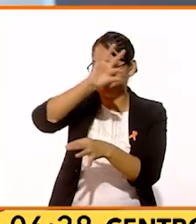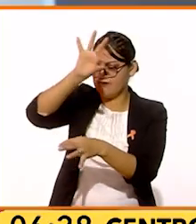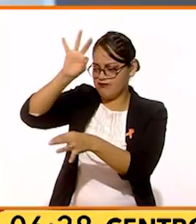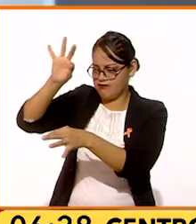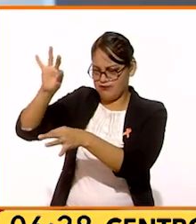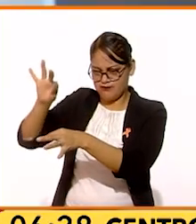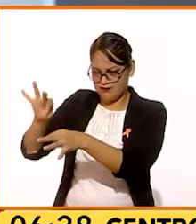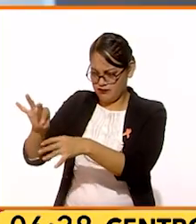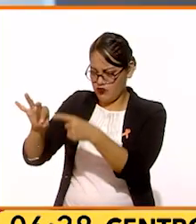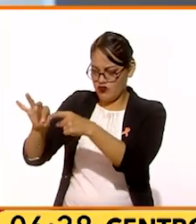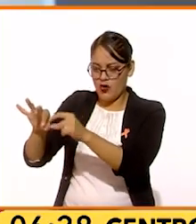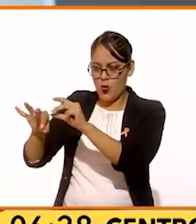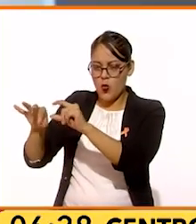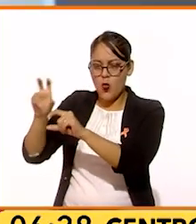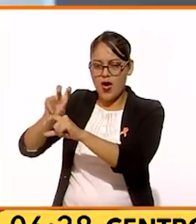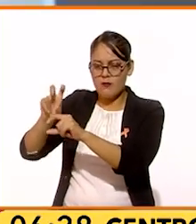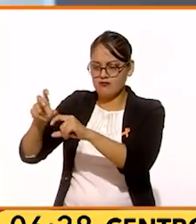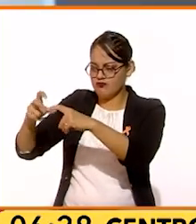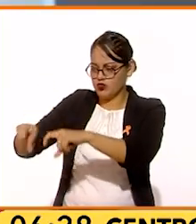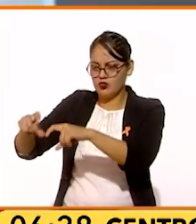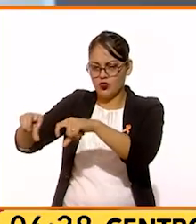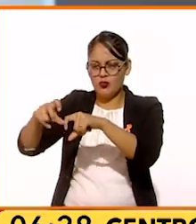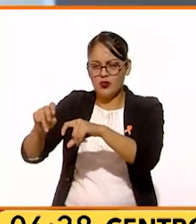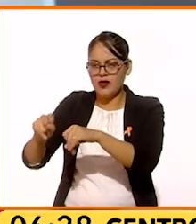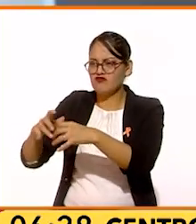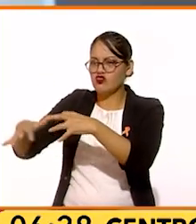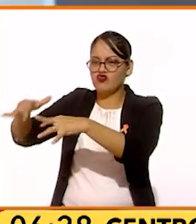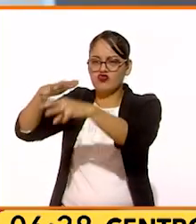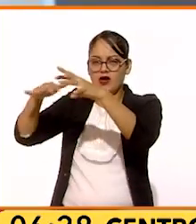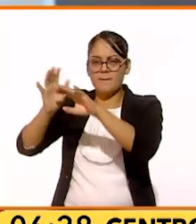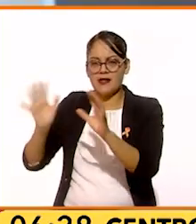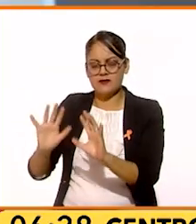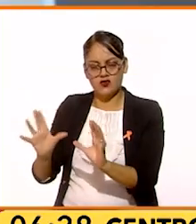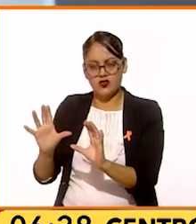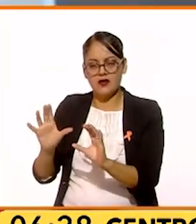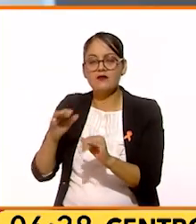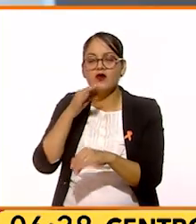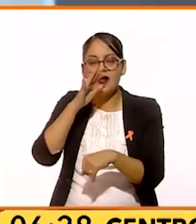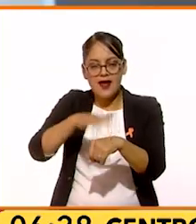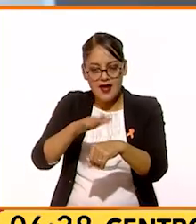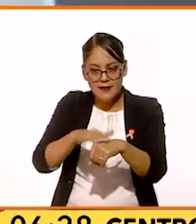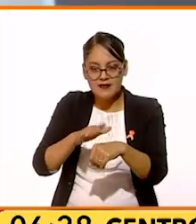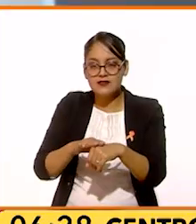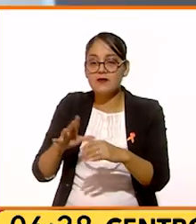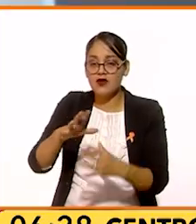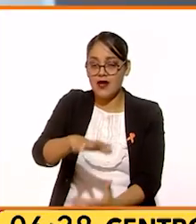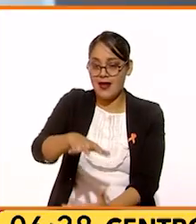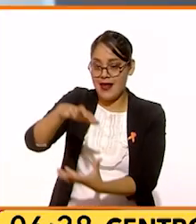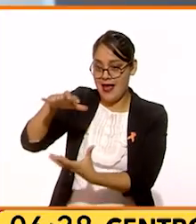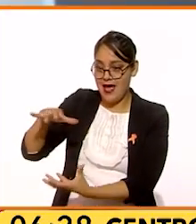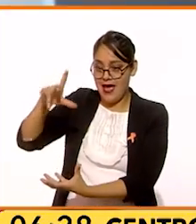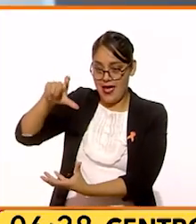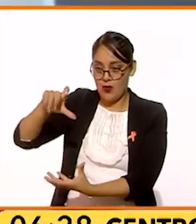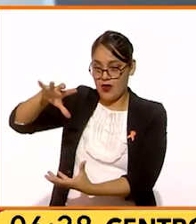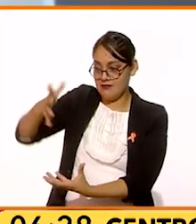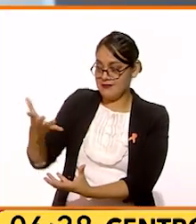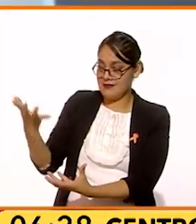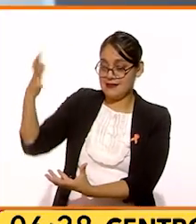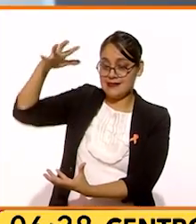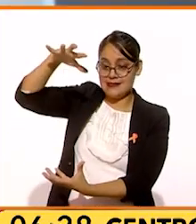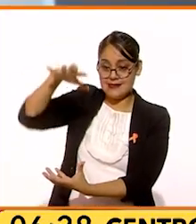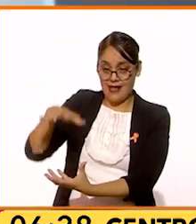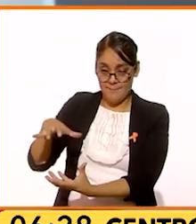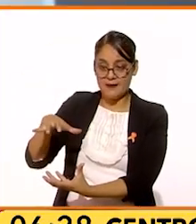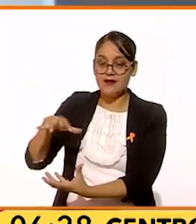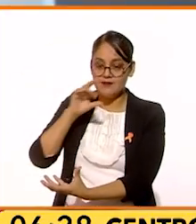se hagan estos criaderos. Por eso el mensaje del APA voltea, tapa y tira. Pues el tapar es precisamente esto. Una vez que se